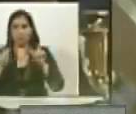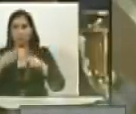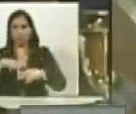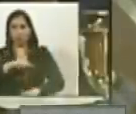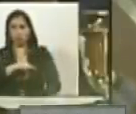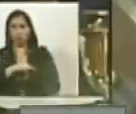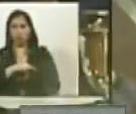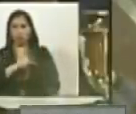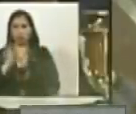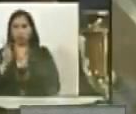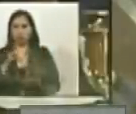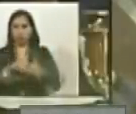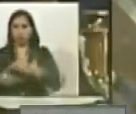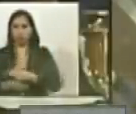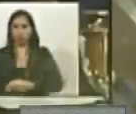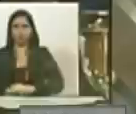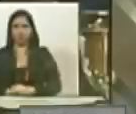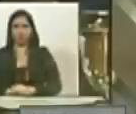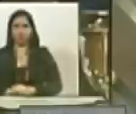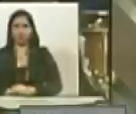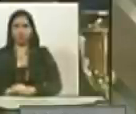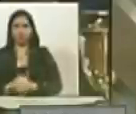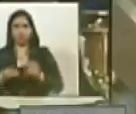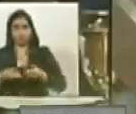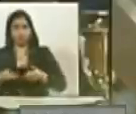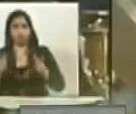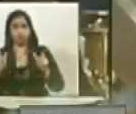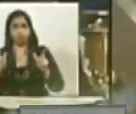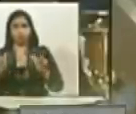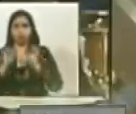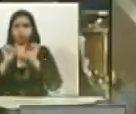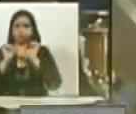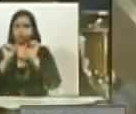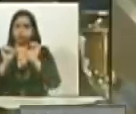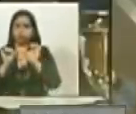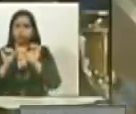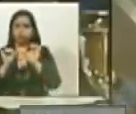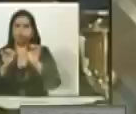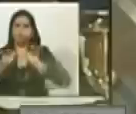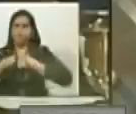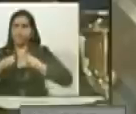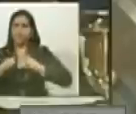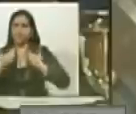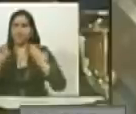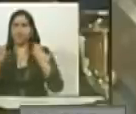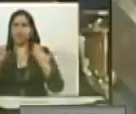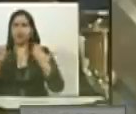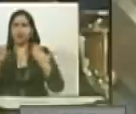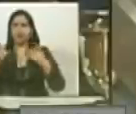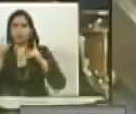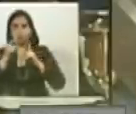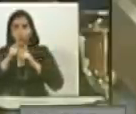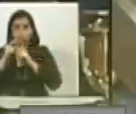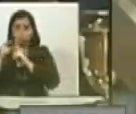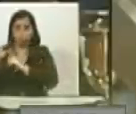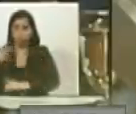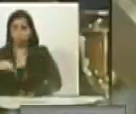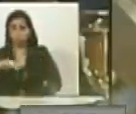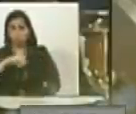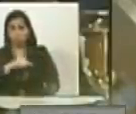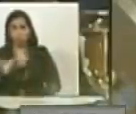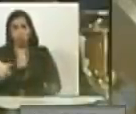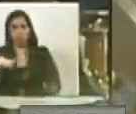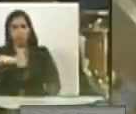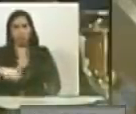nosotros llegar con la verdad de Venezuela, nos permite mantener ahí vivas las palabras de nuestro comandante